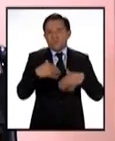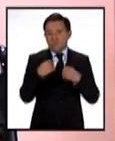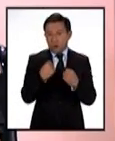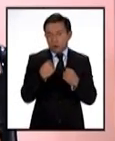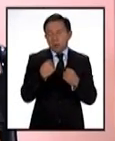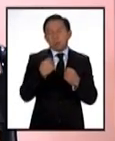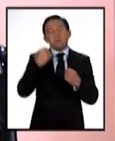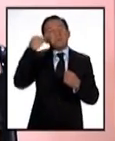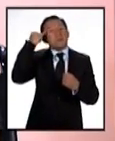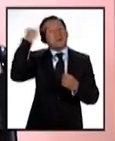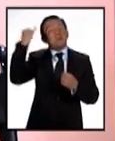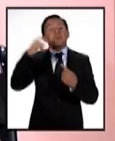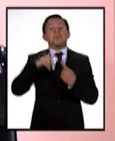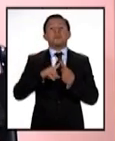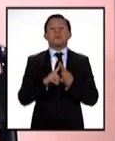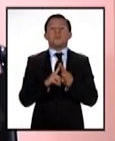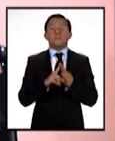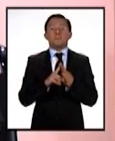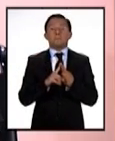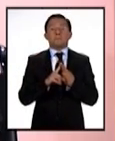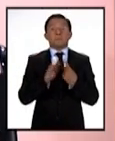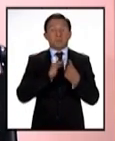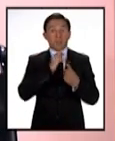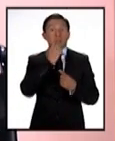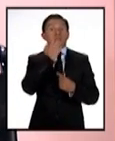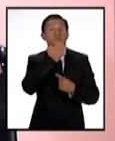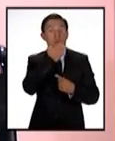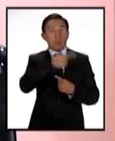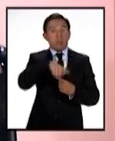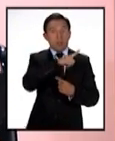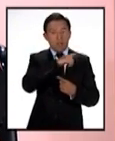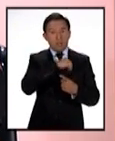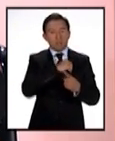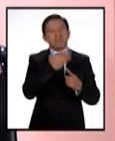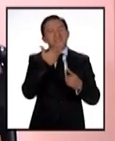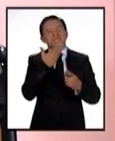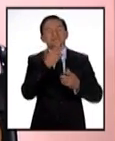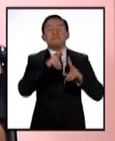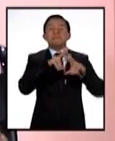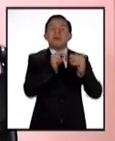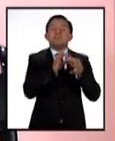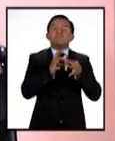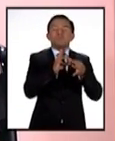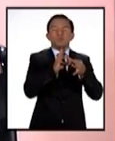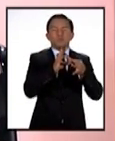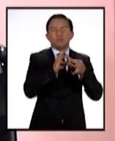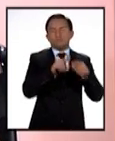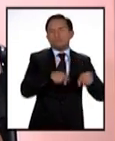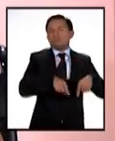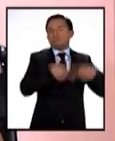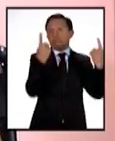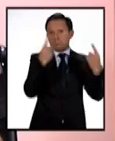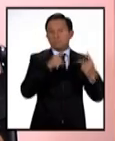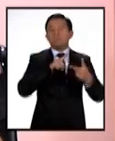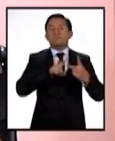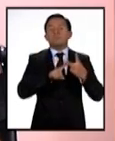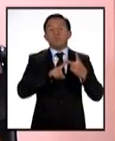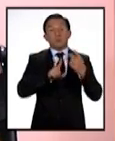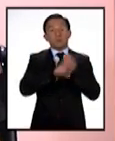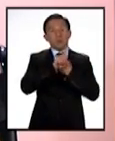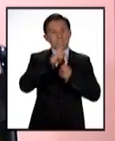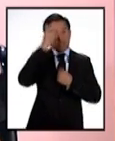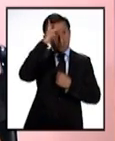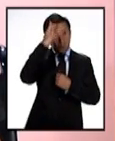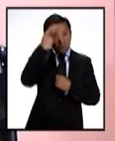relaciones de la convivencia escolar en el salón, efectos psicológicos, traumas de